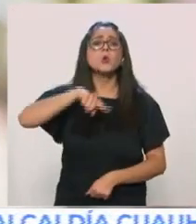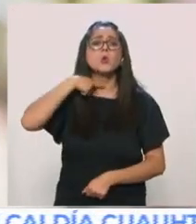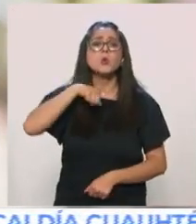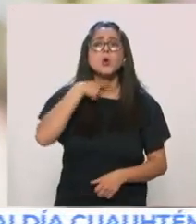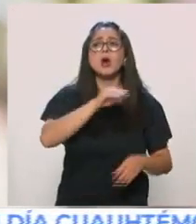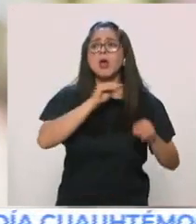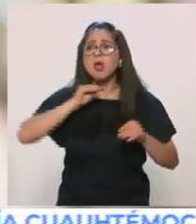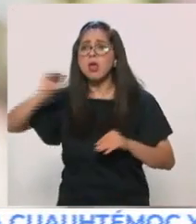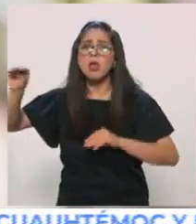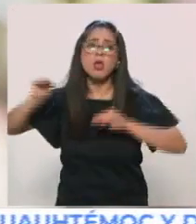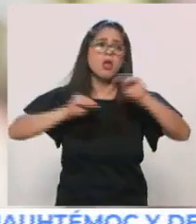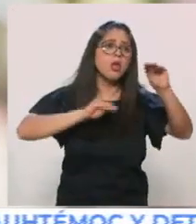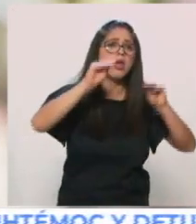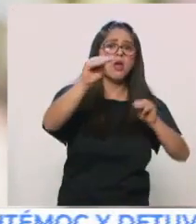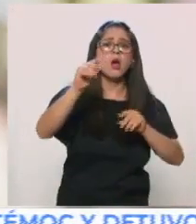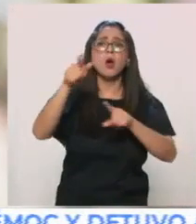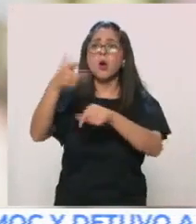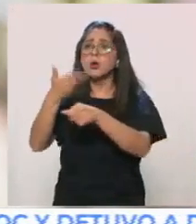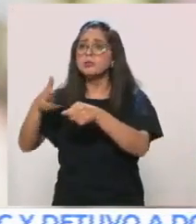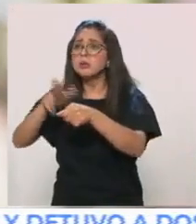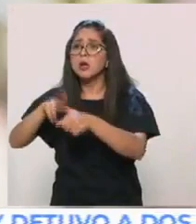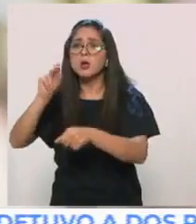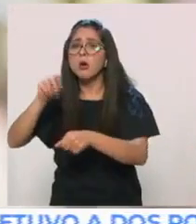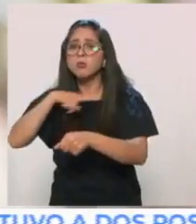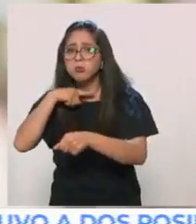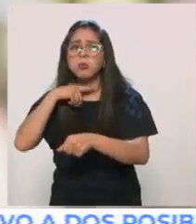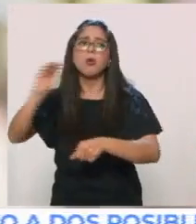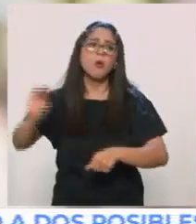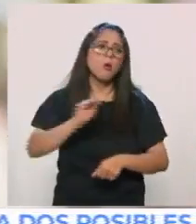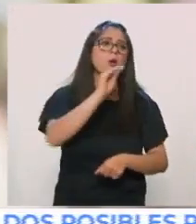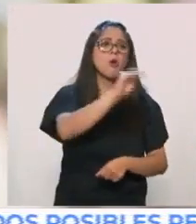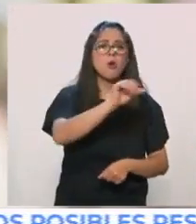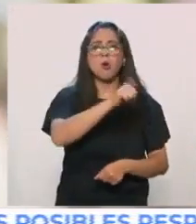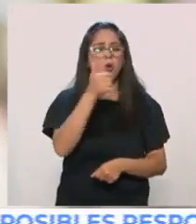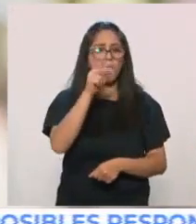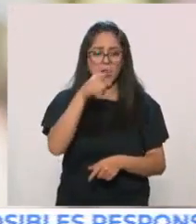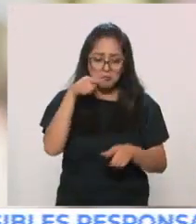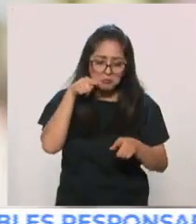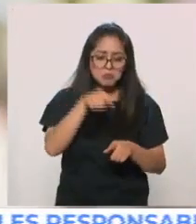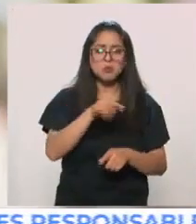la movilización de un hospital a otro. Mariana Sánchez, 21 Noticias.